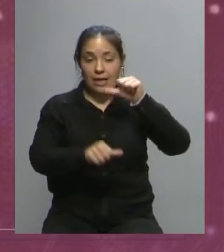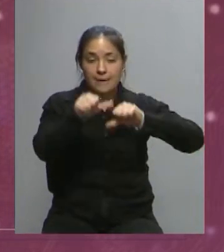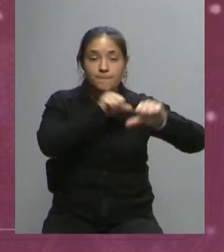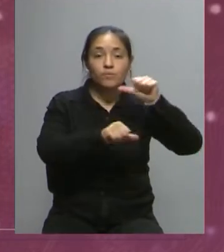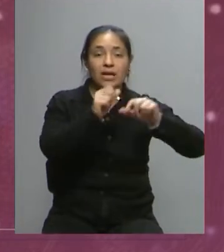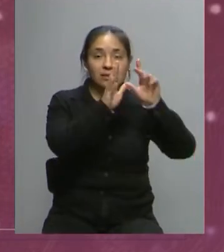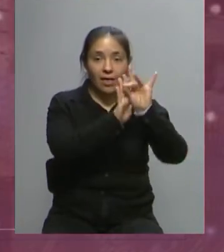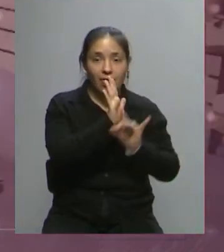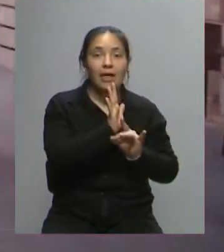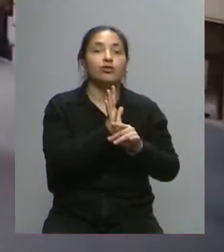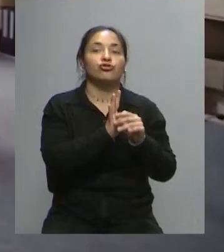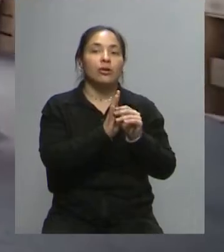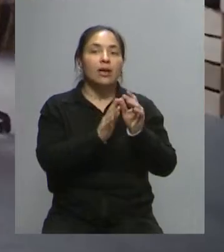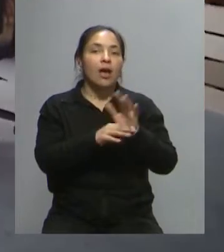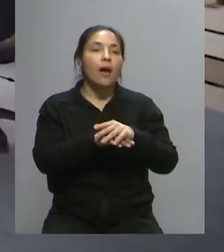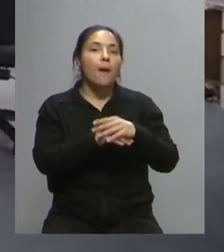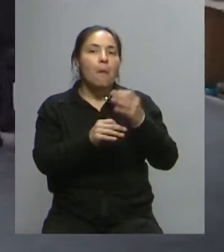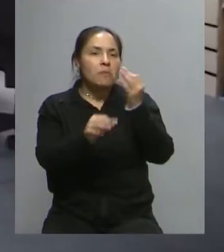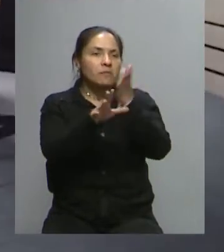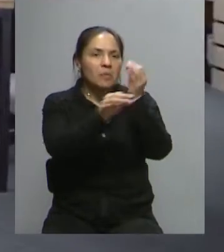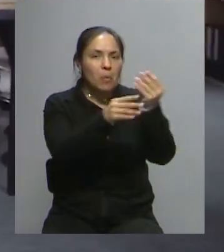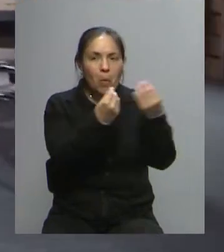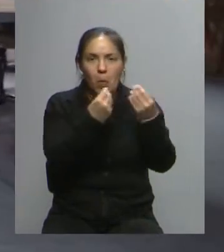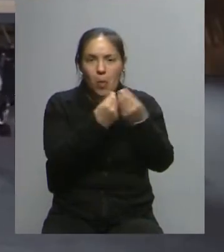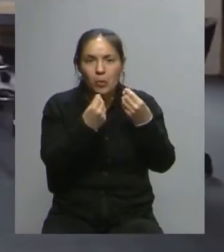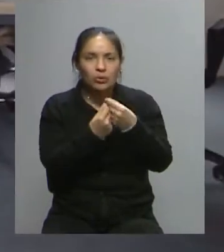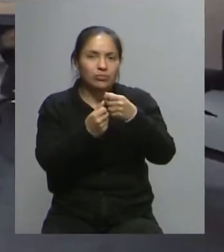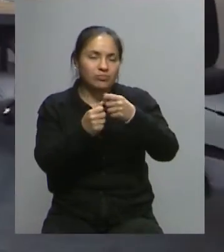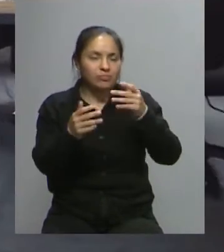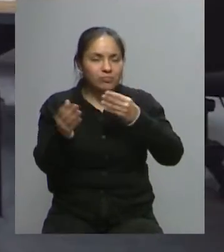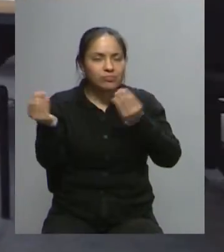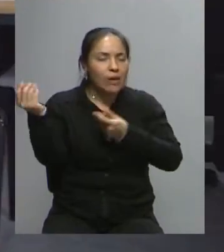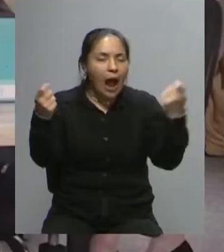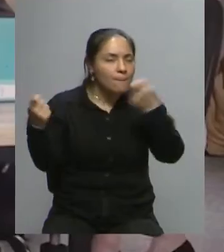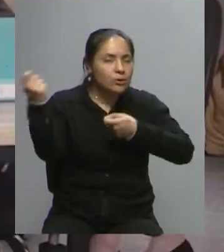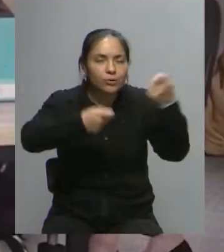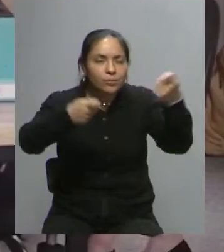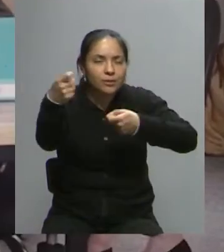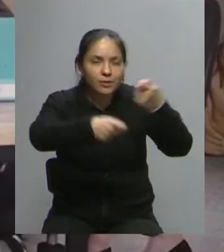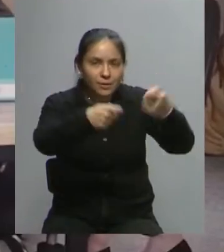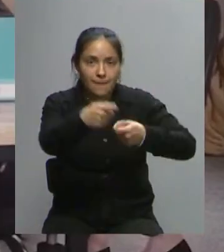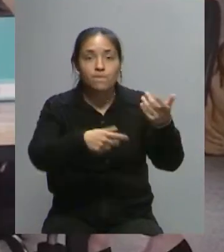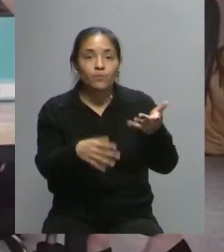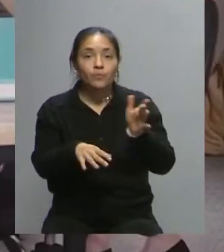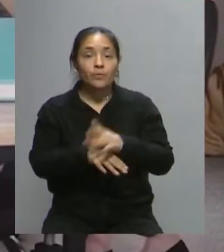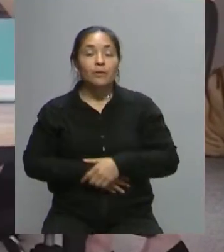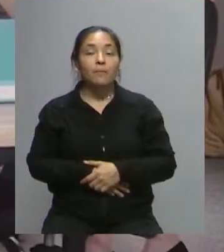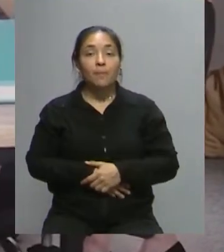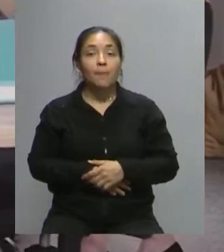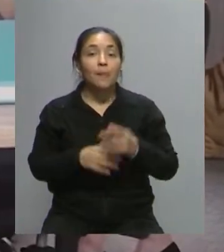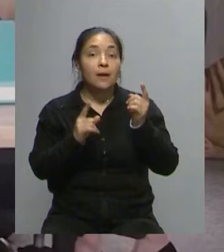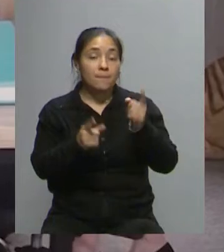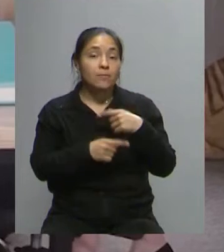interdisciplinario, bastante más que multidisciplinario, que sugiere que hay una especie de terreno intermedio en donde las cosas parecen nivelar para abajo.